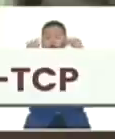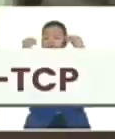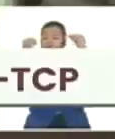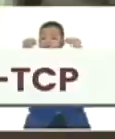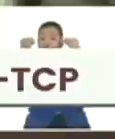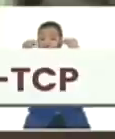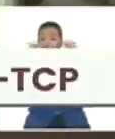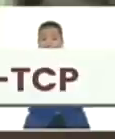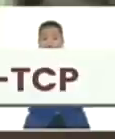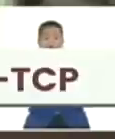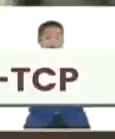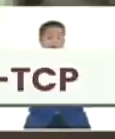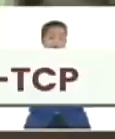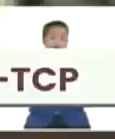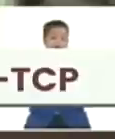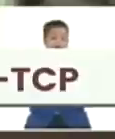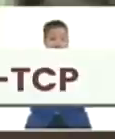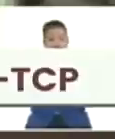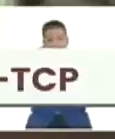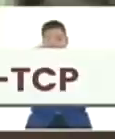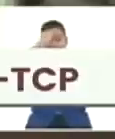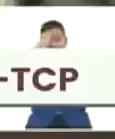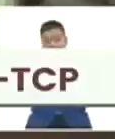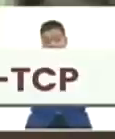que si van allí